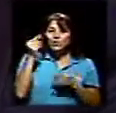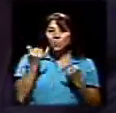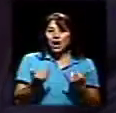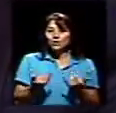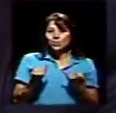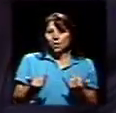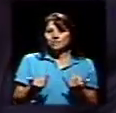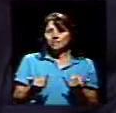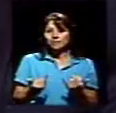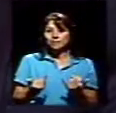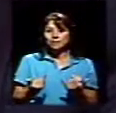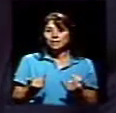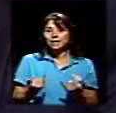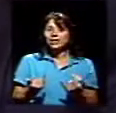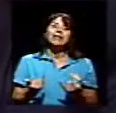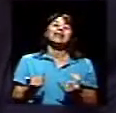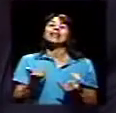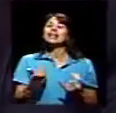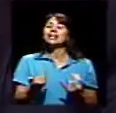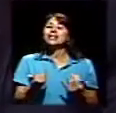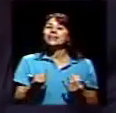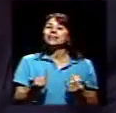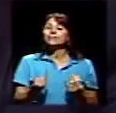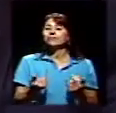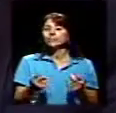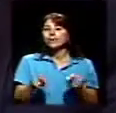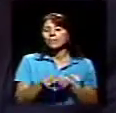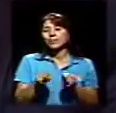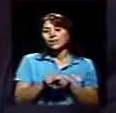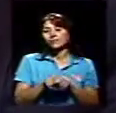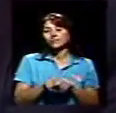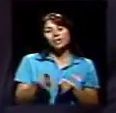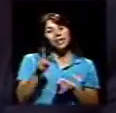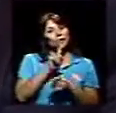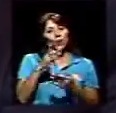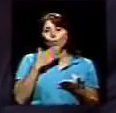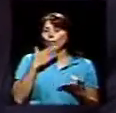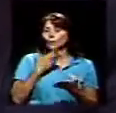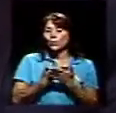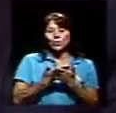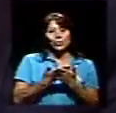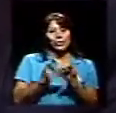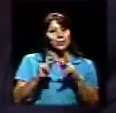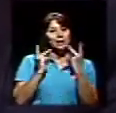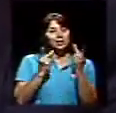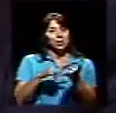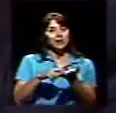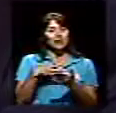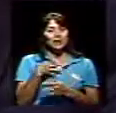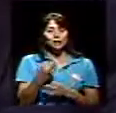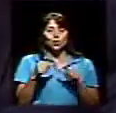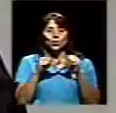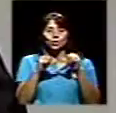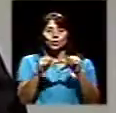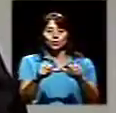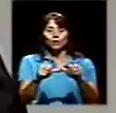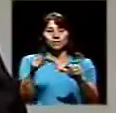la no conveniencia de que el Partido de Liberación se mantenga en el poder por 4 años más.